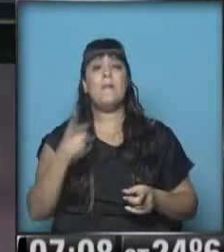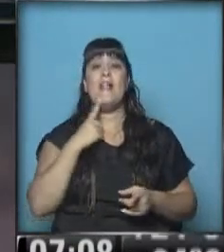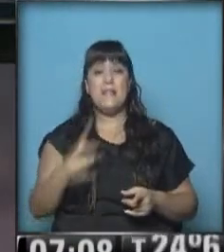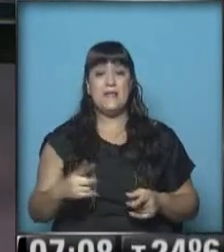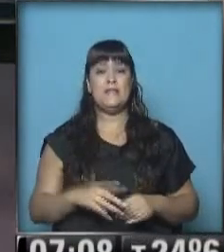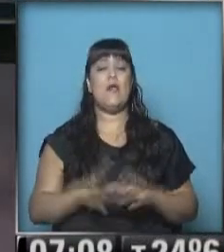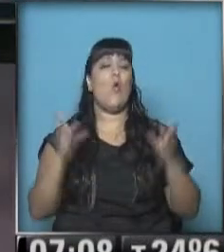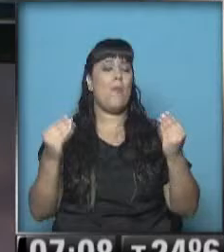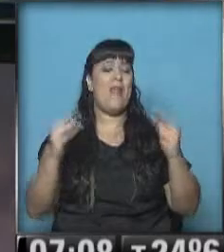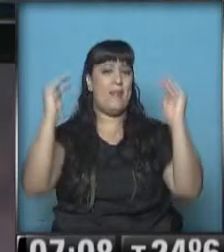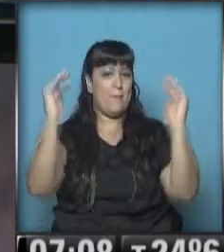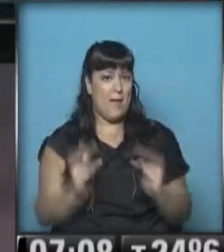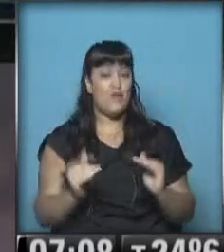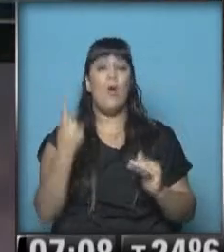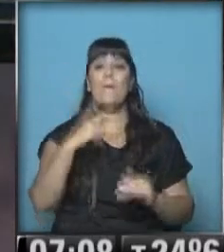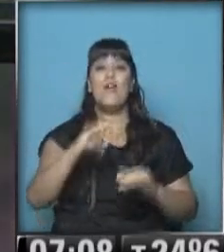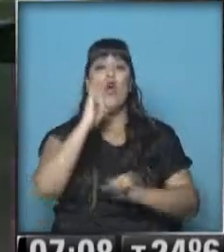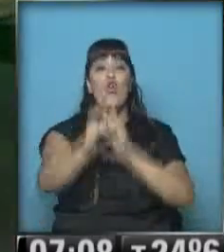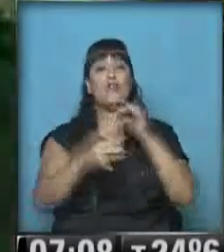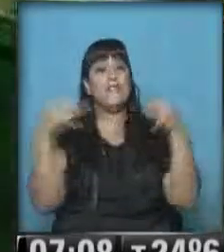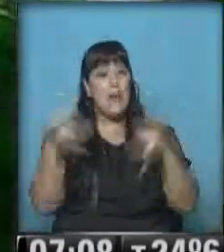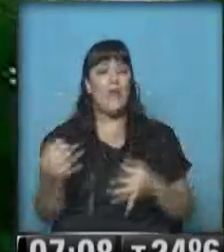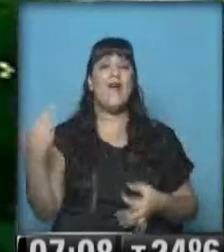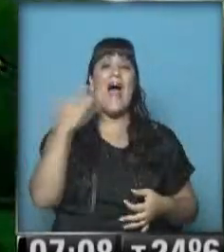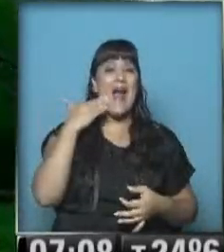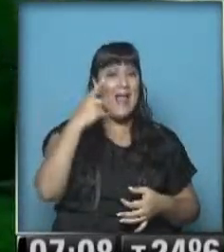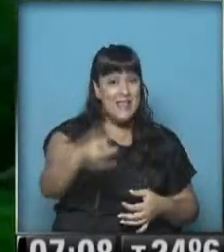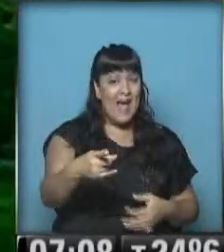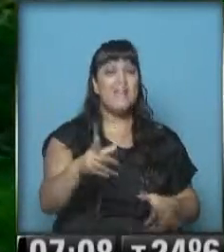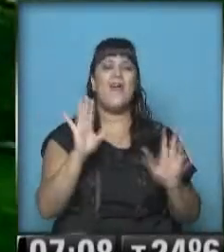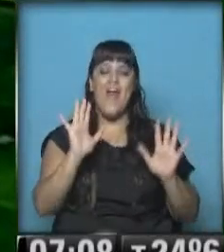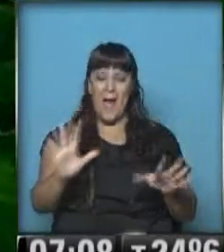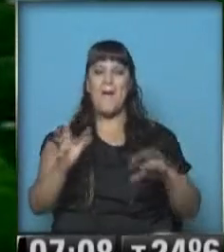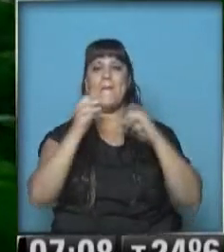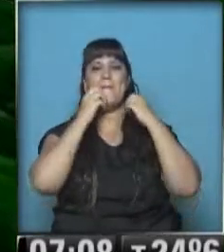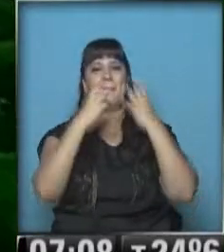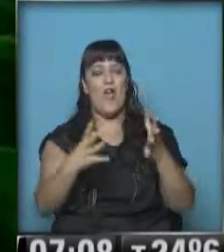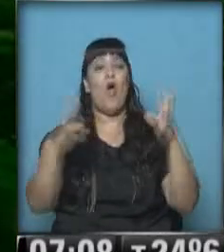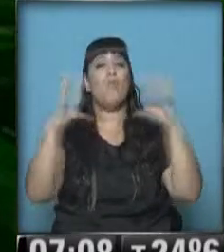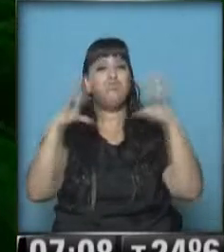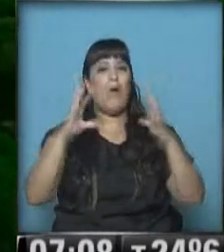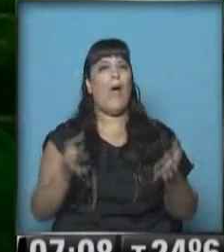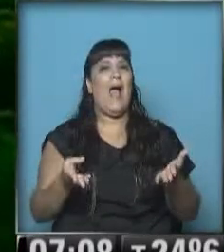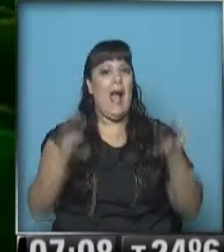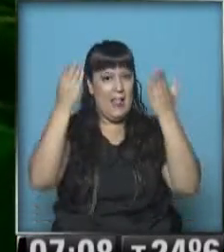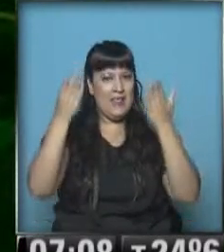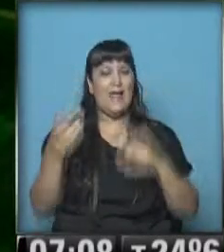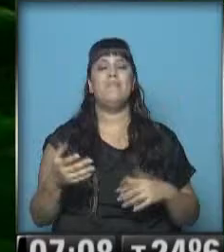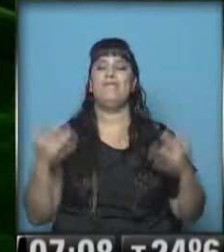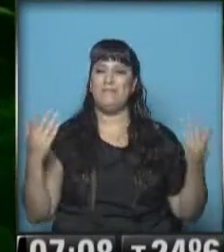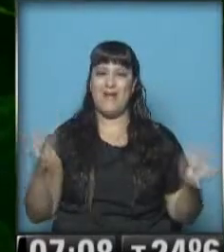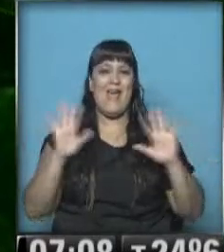la humedad. Ahí la buena noticia es que hacia la tardecita va a comenzar a repuntar la presión atmosférica. Y ese es